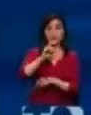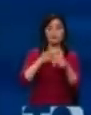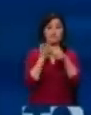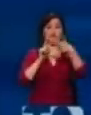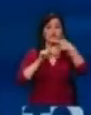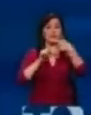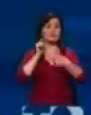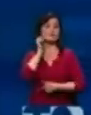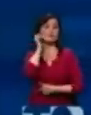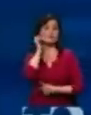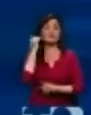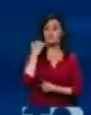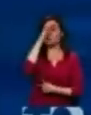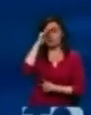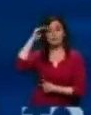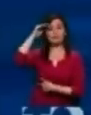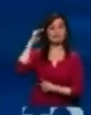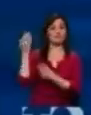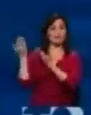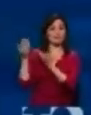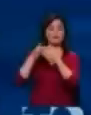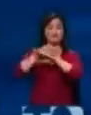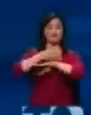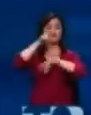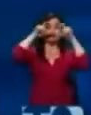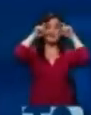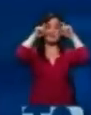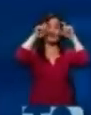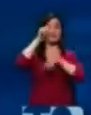Cintia Viteri con 17,98%. Le sigue Guillermo Lasso con